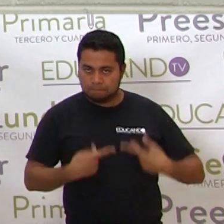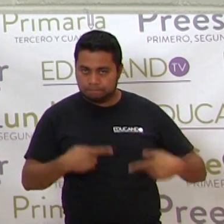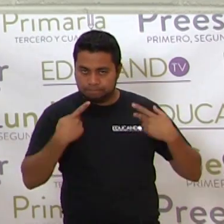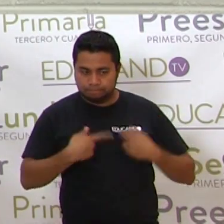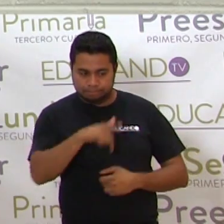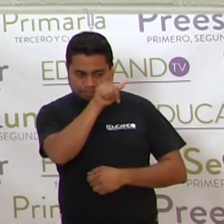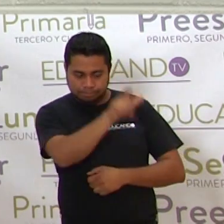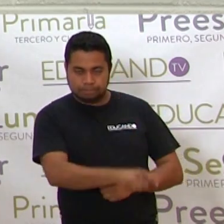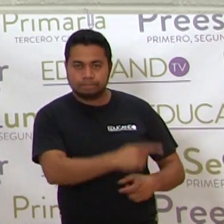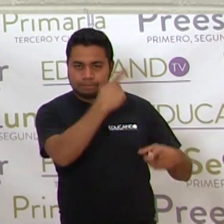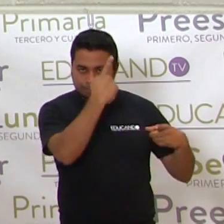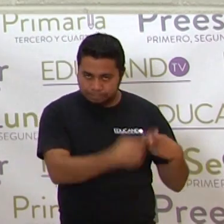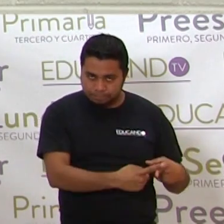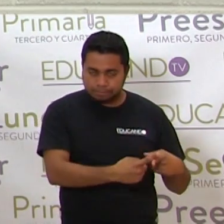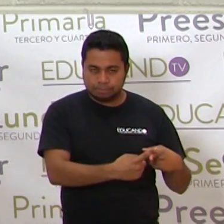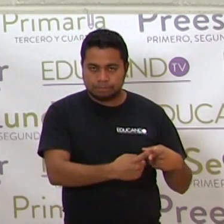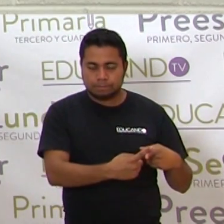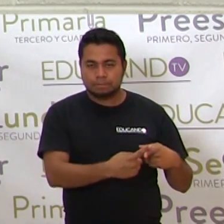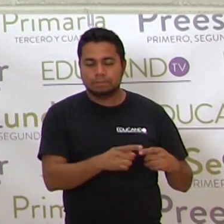personaje, bien,